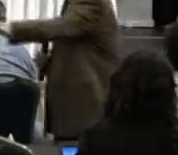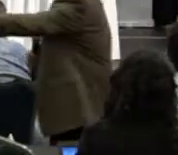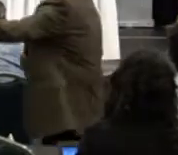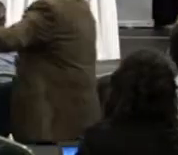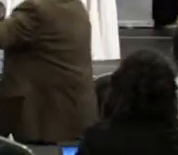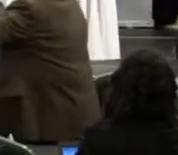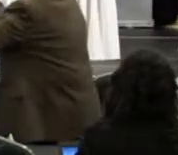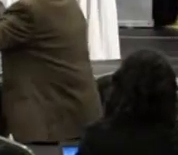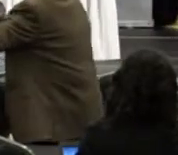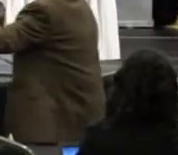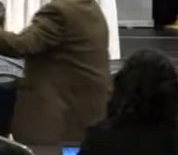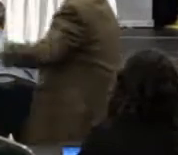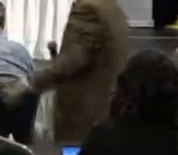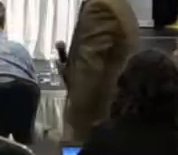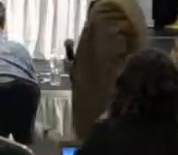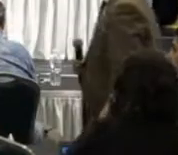que